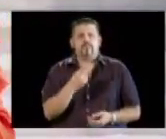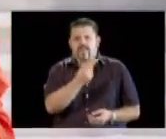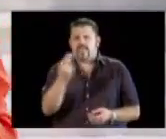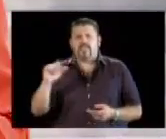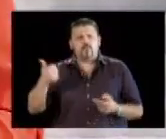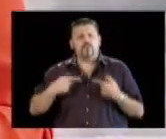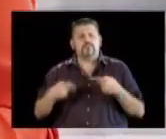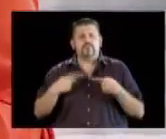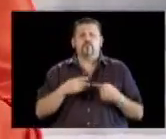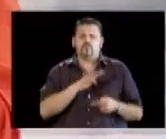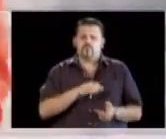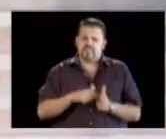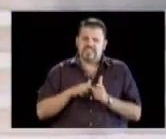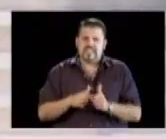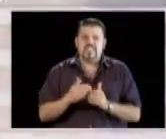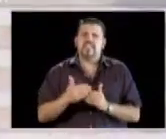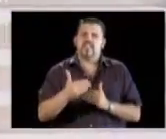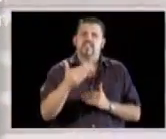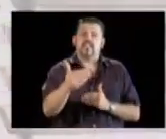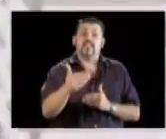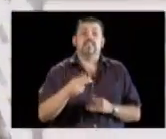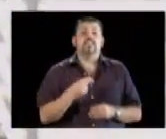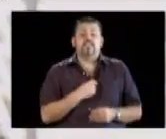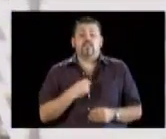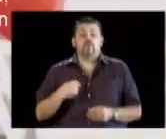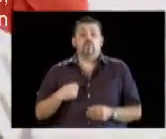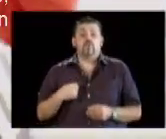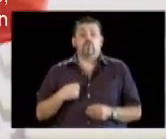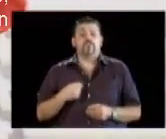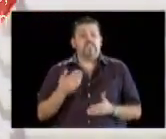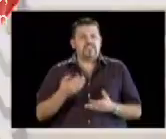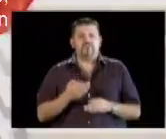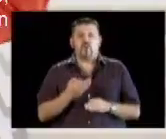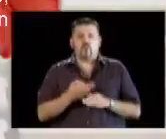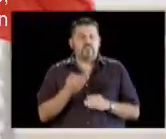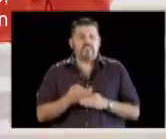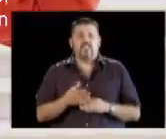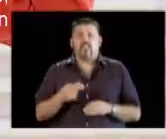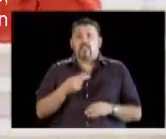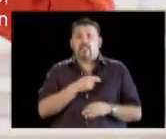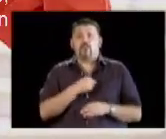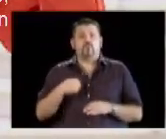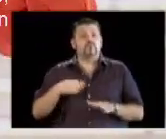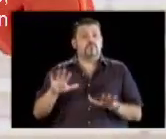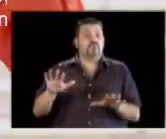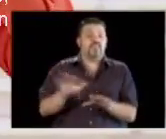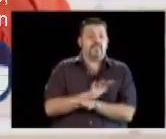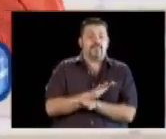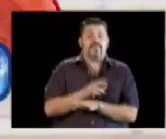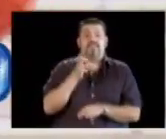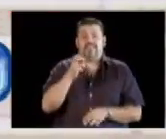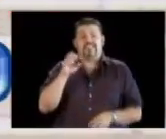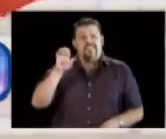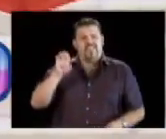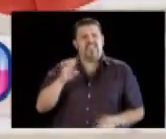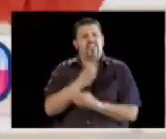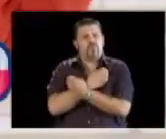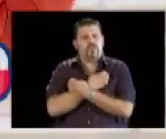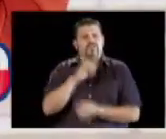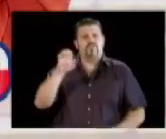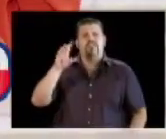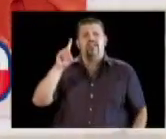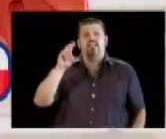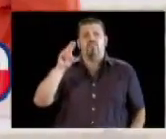salir adelante. Les decía, nos estamos convencidos de que vamos a cambiar a partir de la educación de Educare toda esta